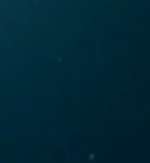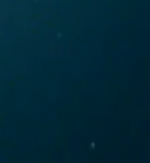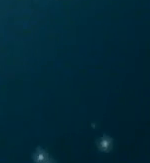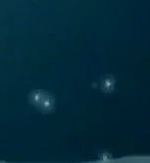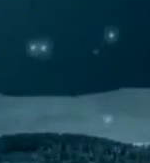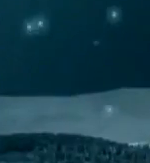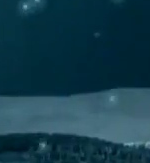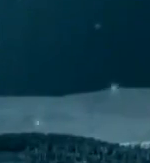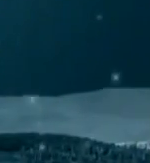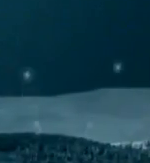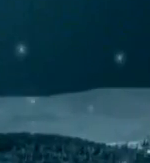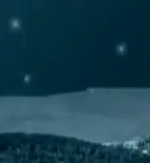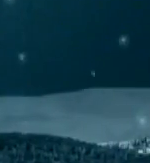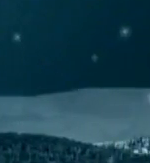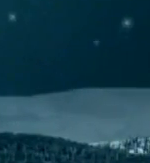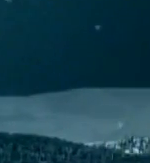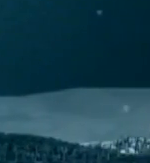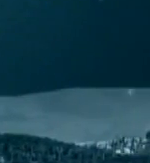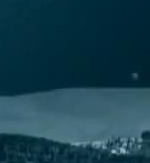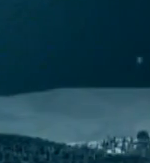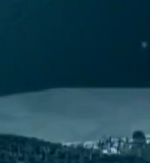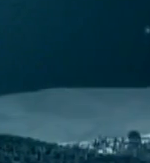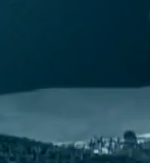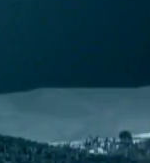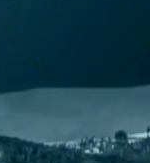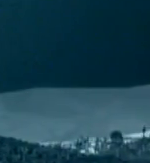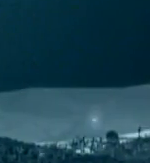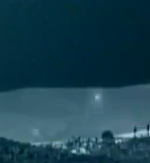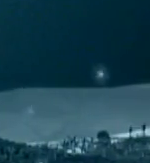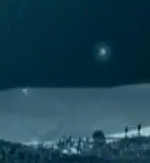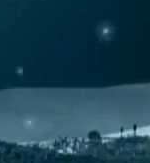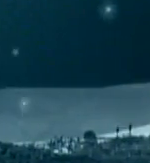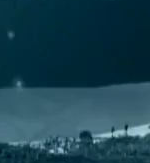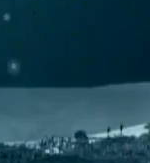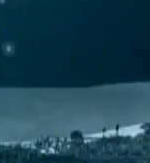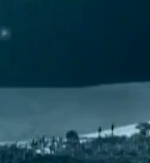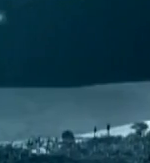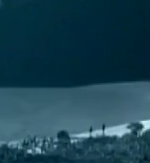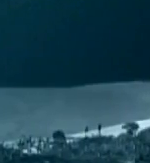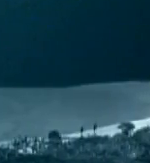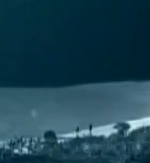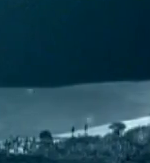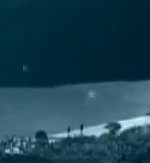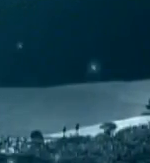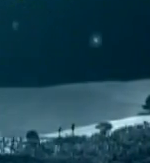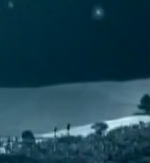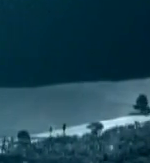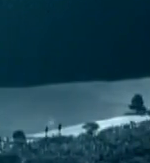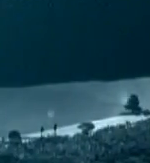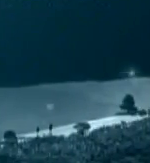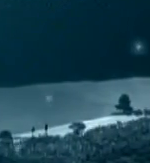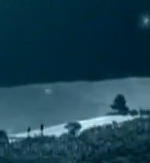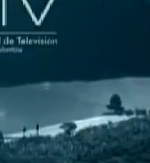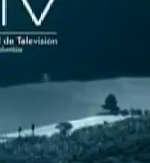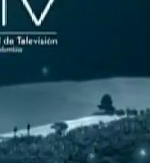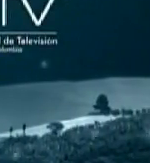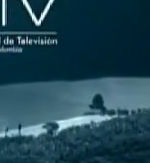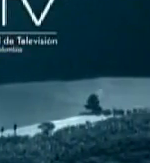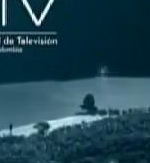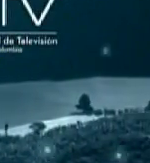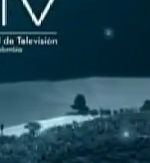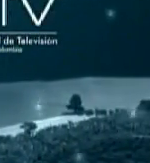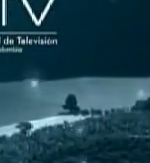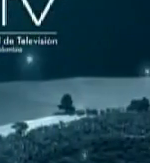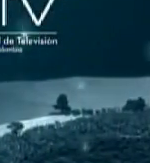El siguiente programa es financiado con recursos del Fondo para el Desarrollo de la Televisión y los contenidos de la Autoridad Nacional de